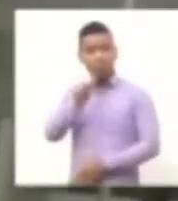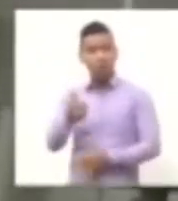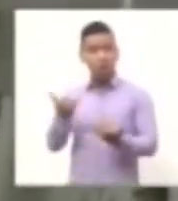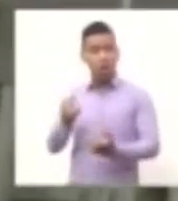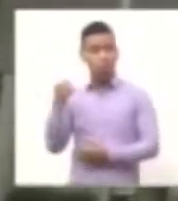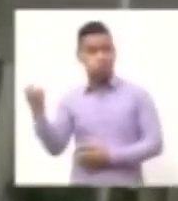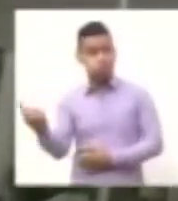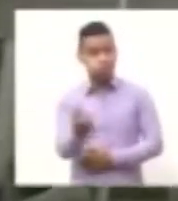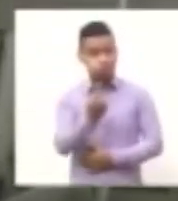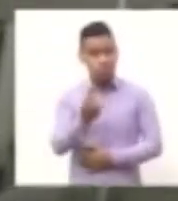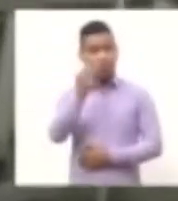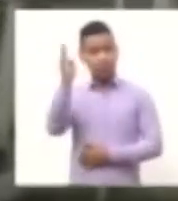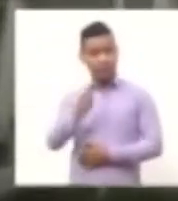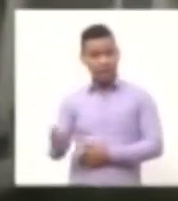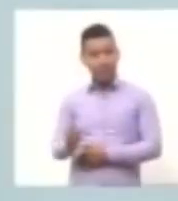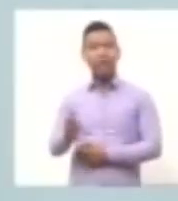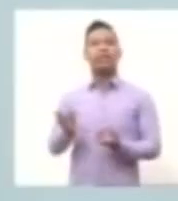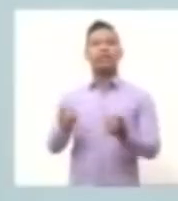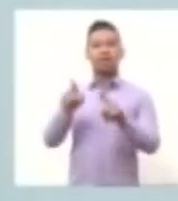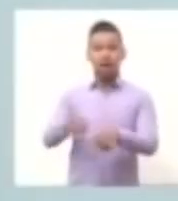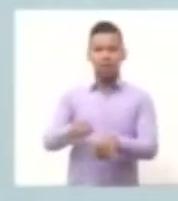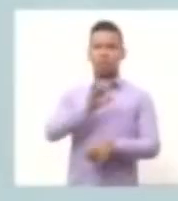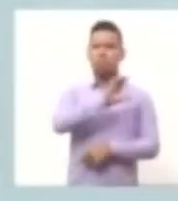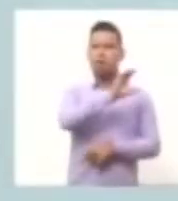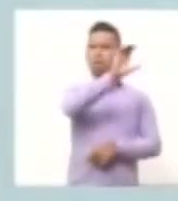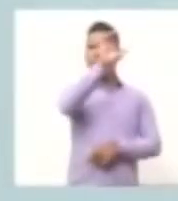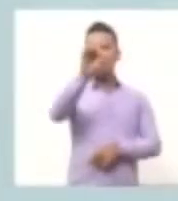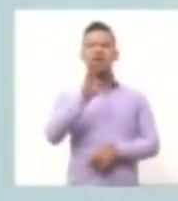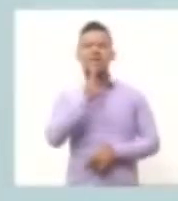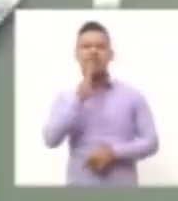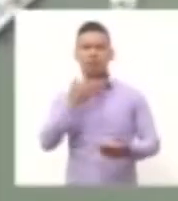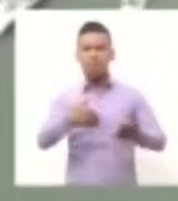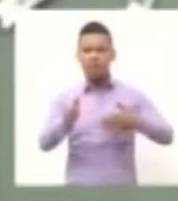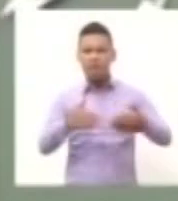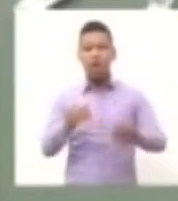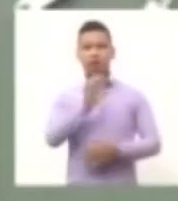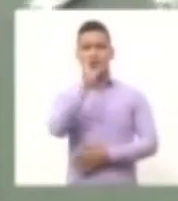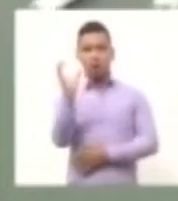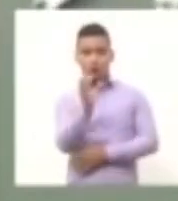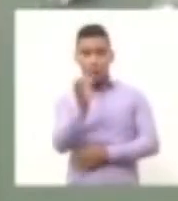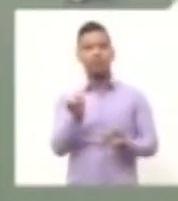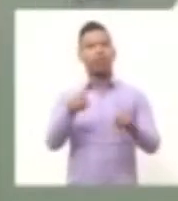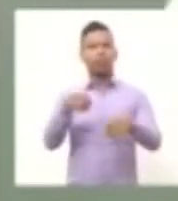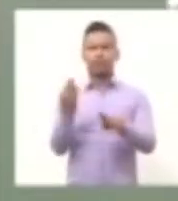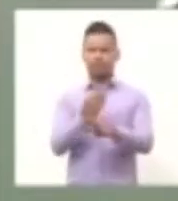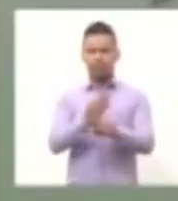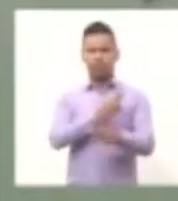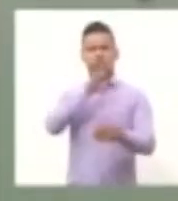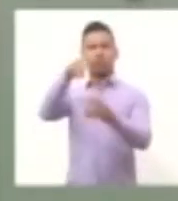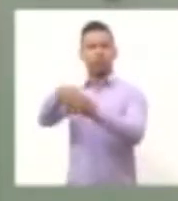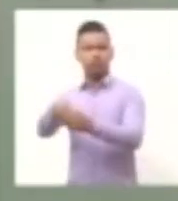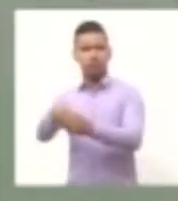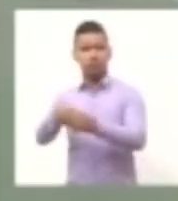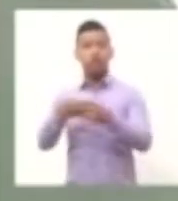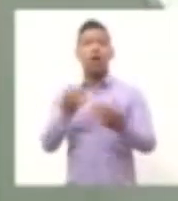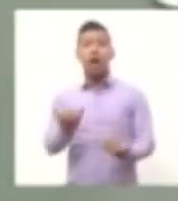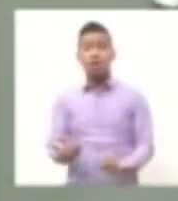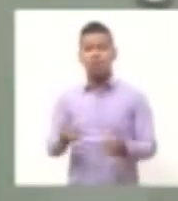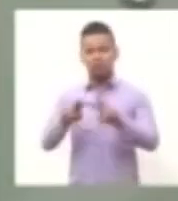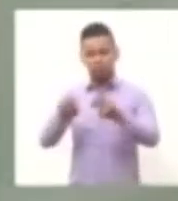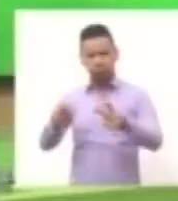corrupción en Brasil y en los que se han visto implicados países como Panamá y Colombia. Hasta el momento, las causas del accidente son materia de